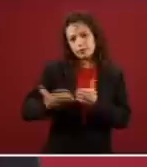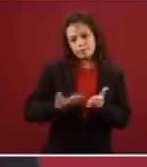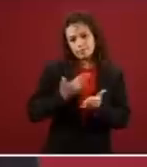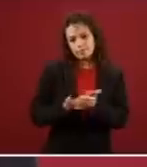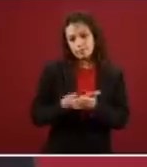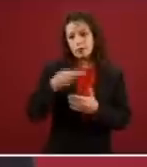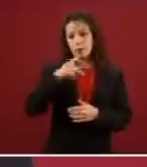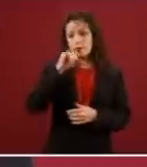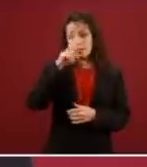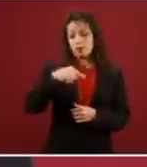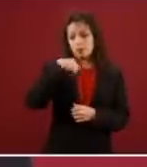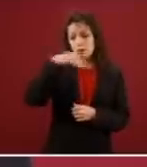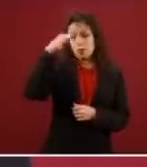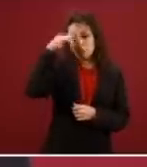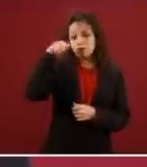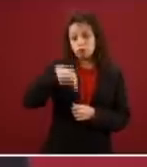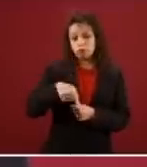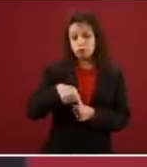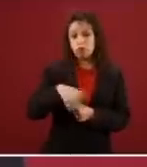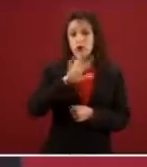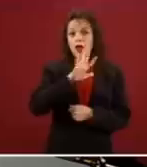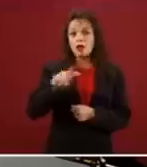prescribir este tipo de delitos.